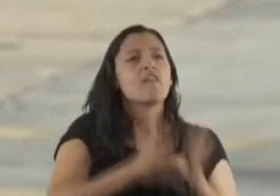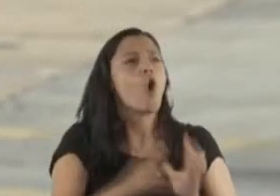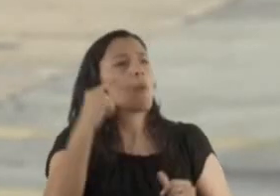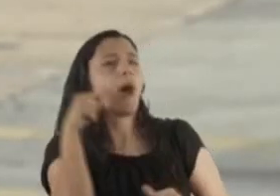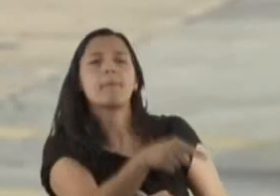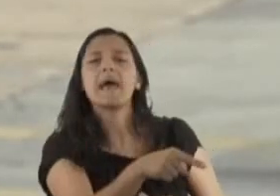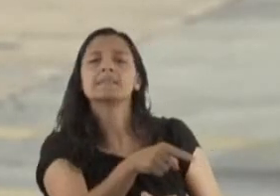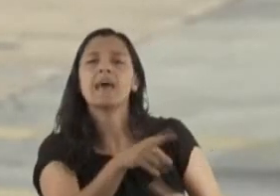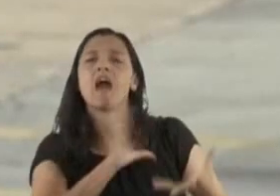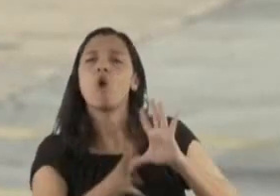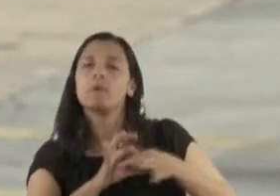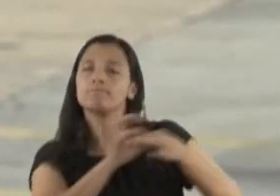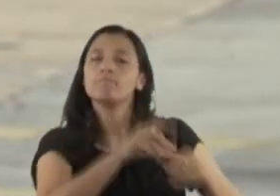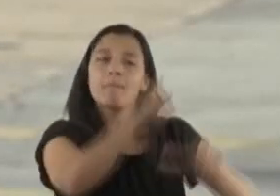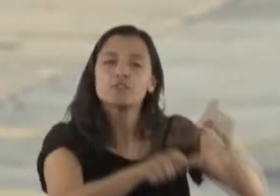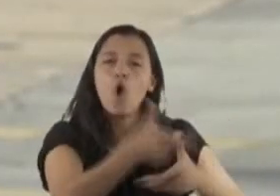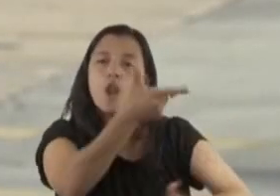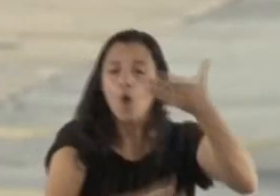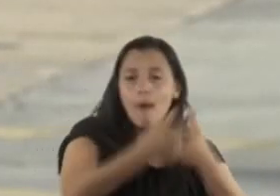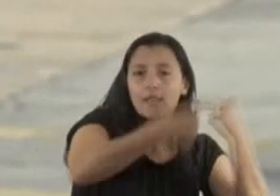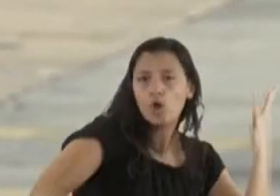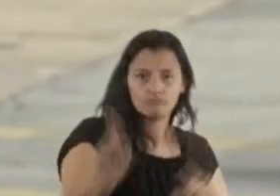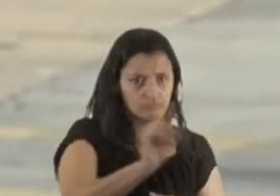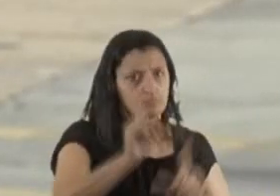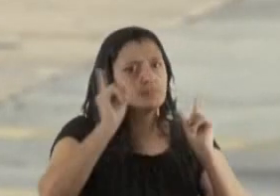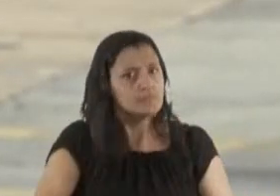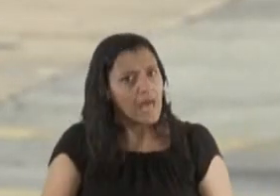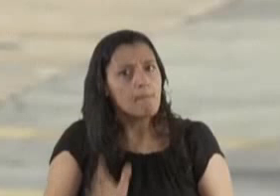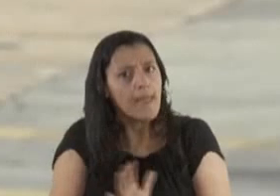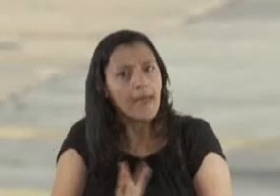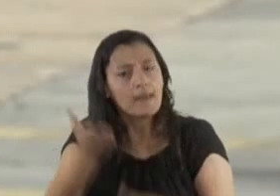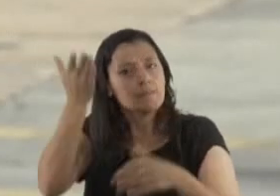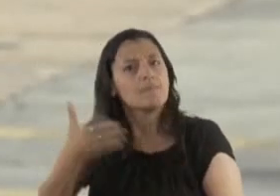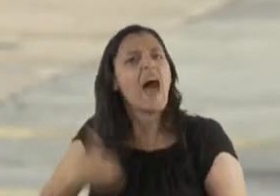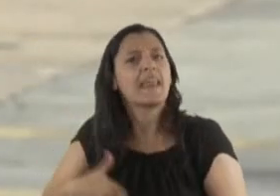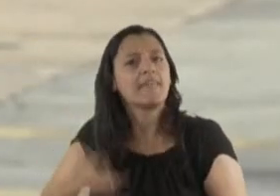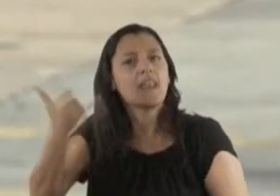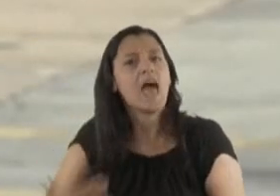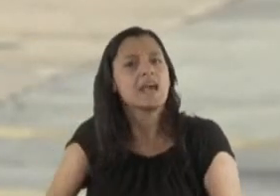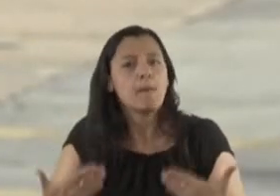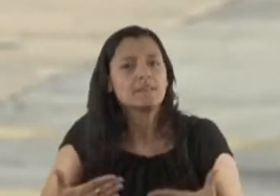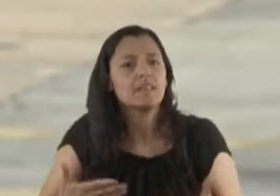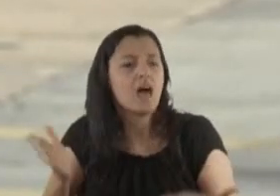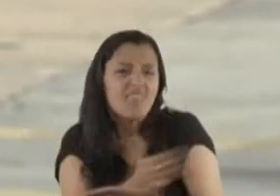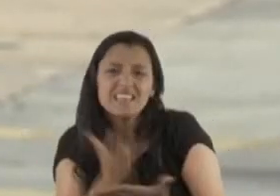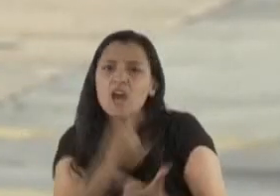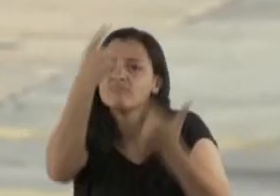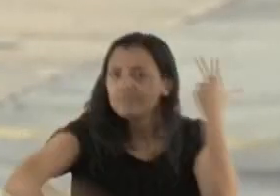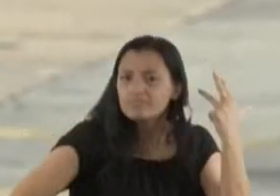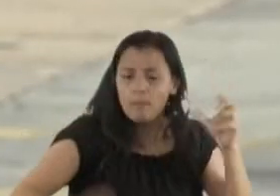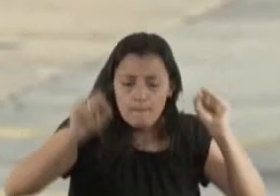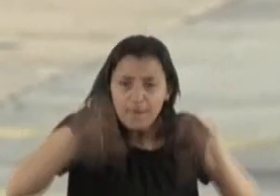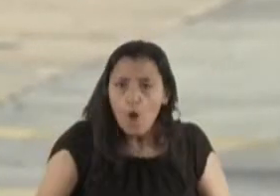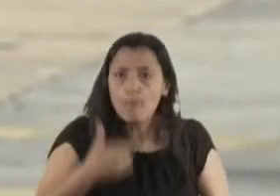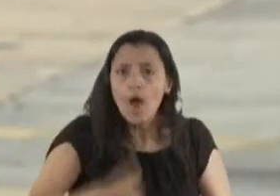humanista y solidario sino también con capacidad para a partir de desarrollos propios poder abastecer